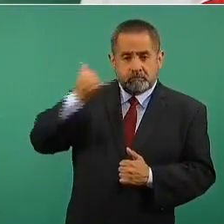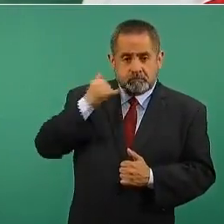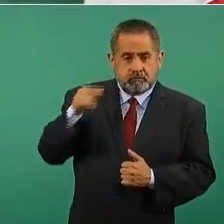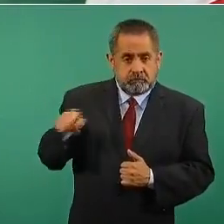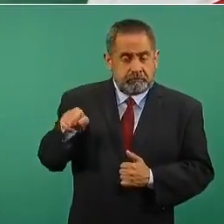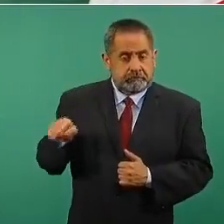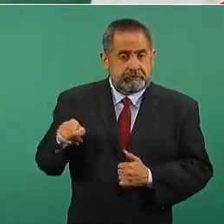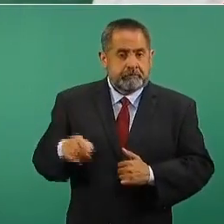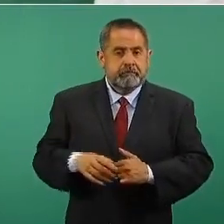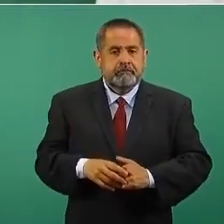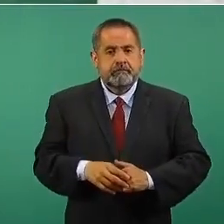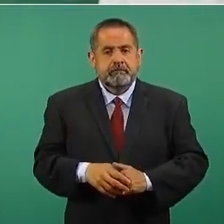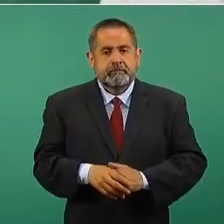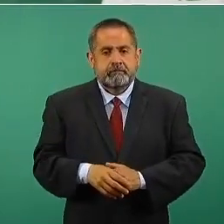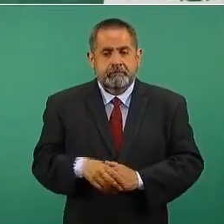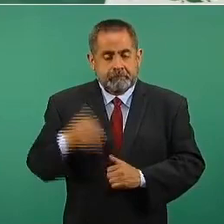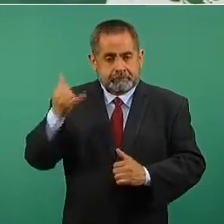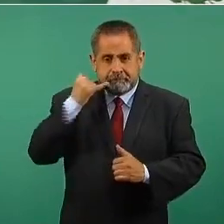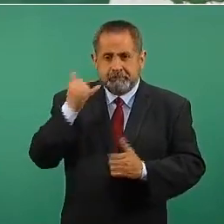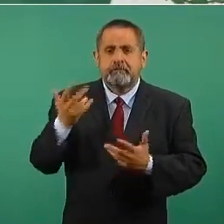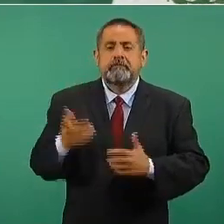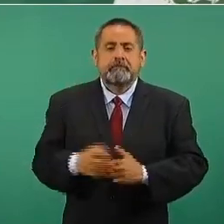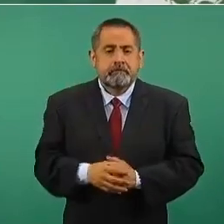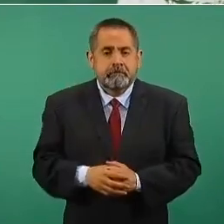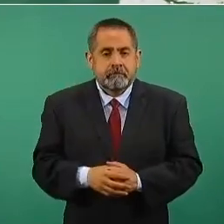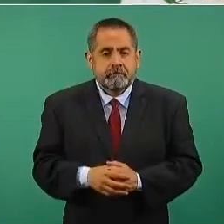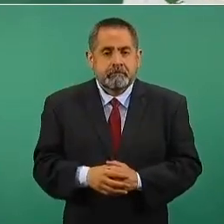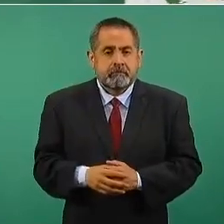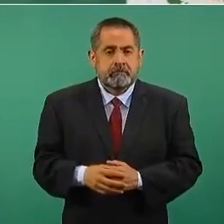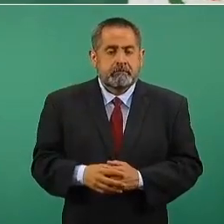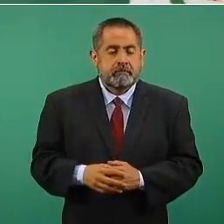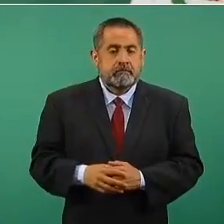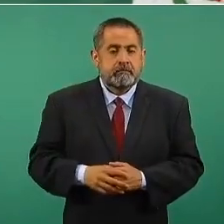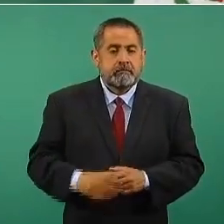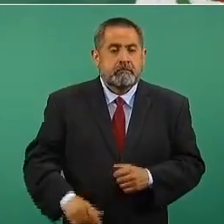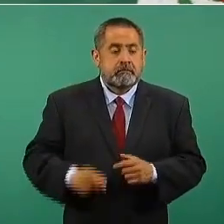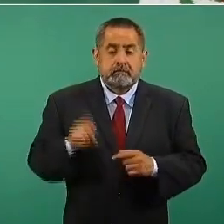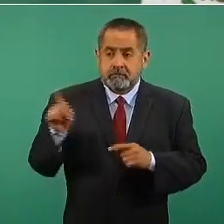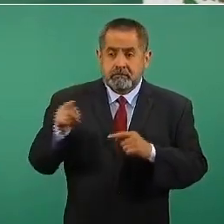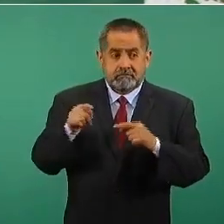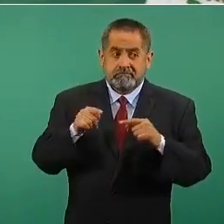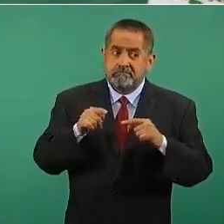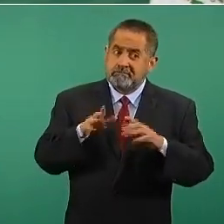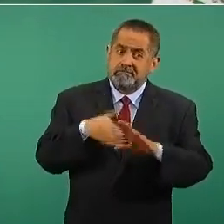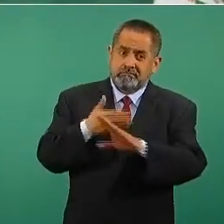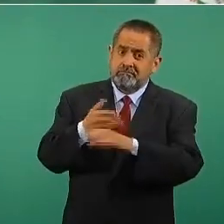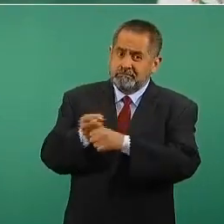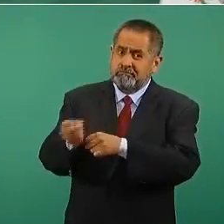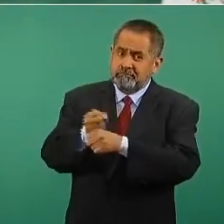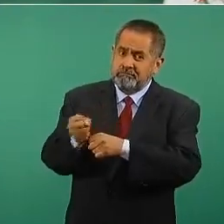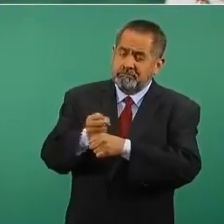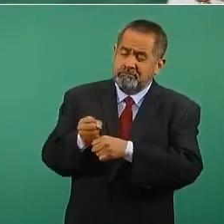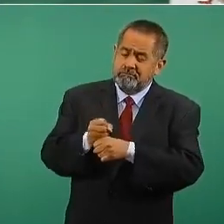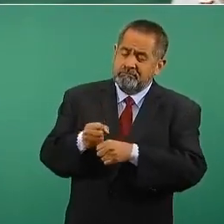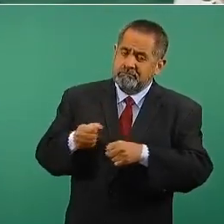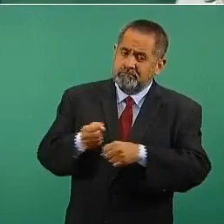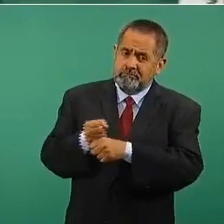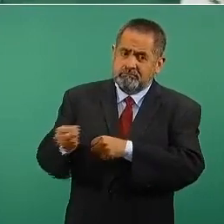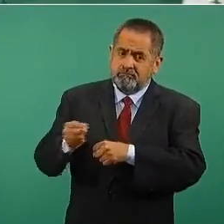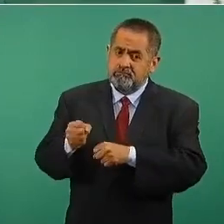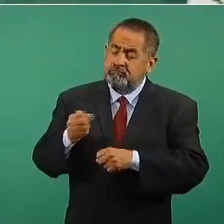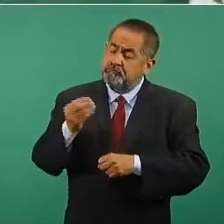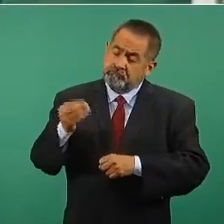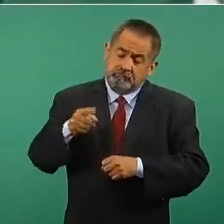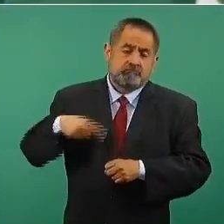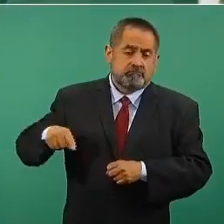en ese momento para decirme: las están agrediendo, avasallando, vamos a